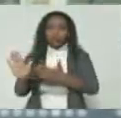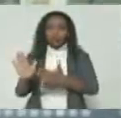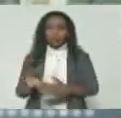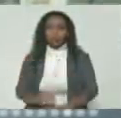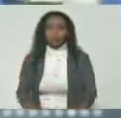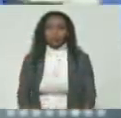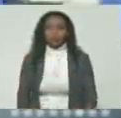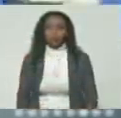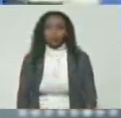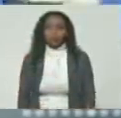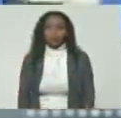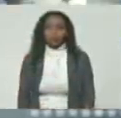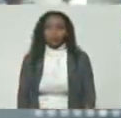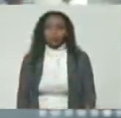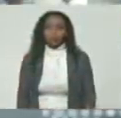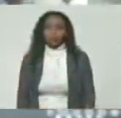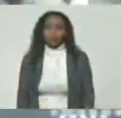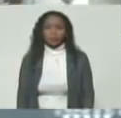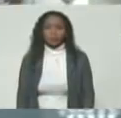Y